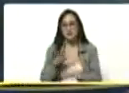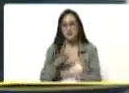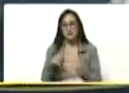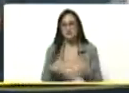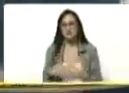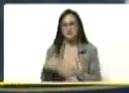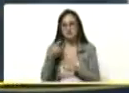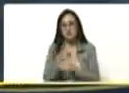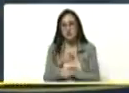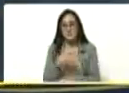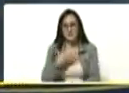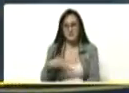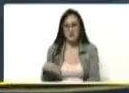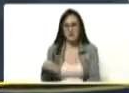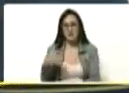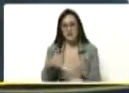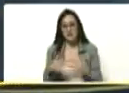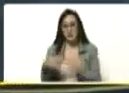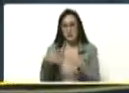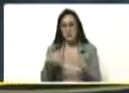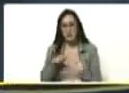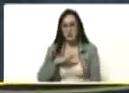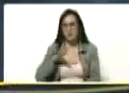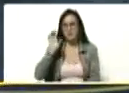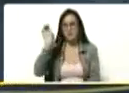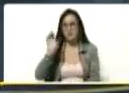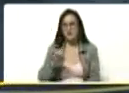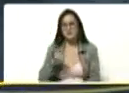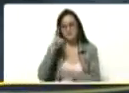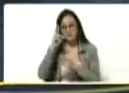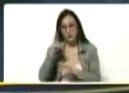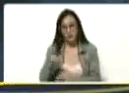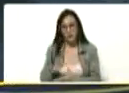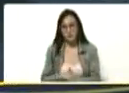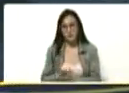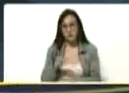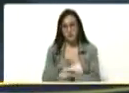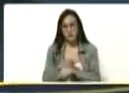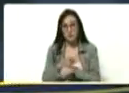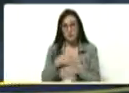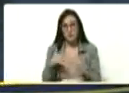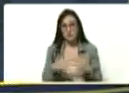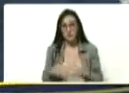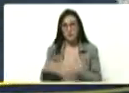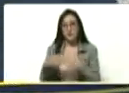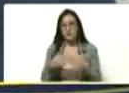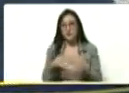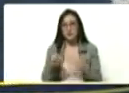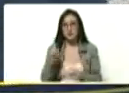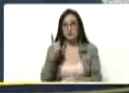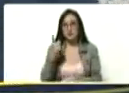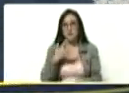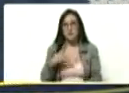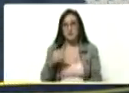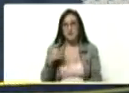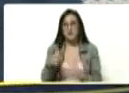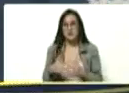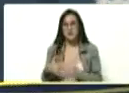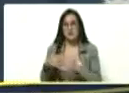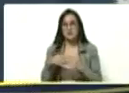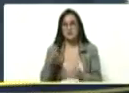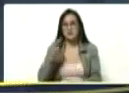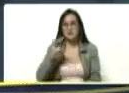un presidente norteamericano en nuestro país, reconocido por el gobierno yanqui. Sí, tuvimos un presidente yanqui,